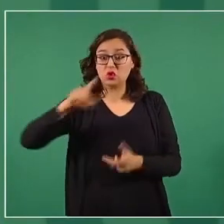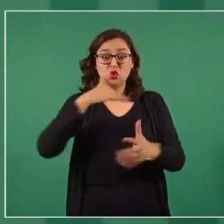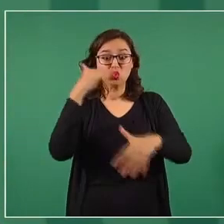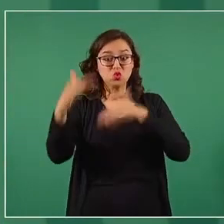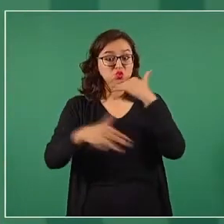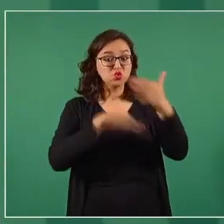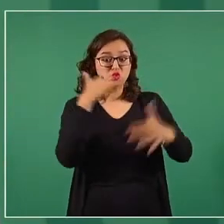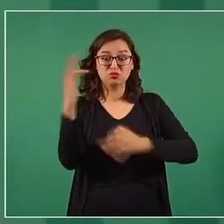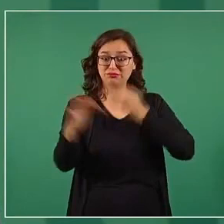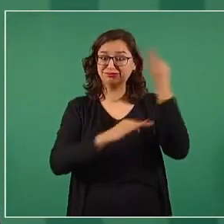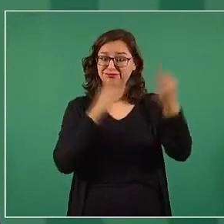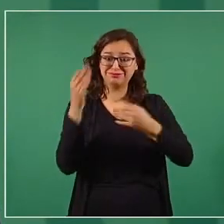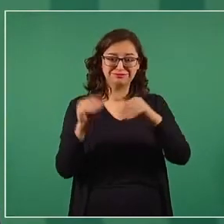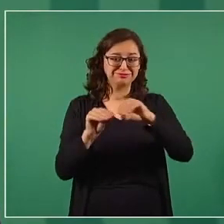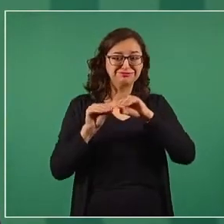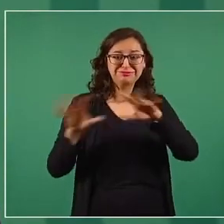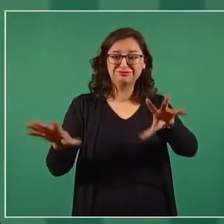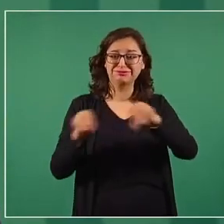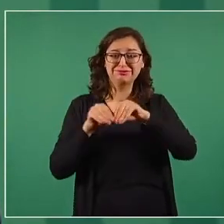Causaban mucho daño.